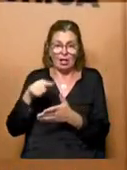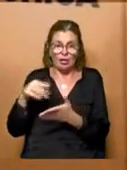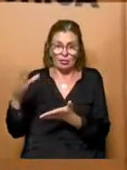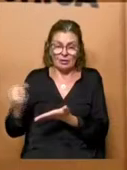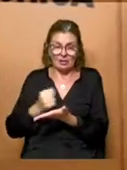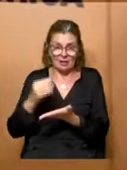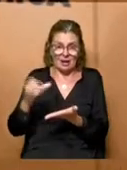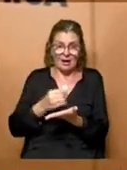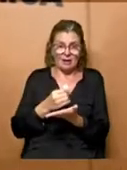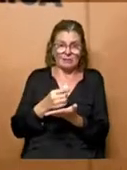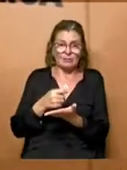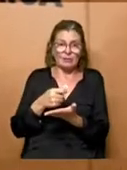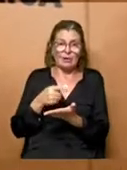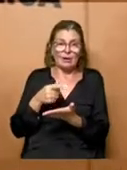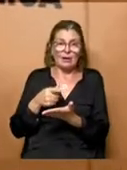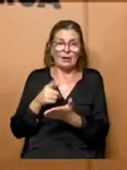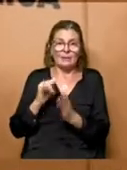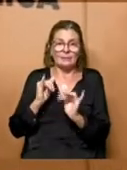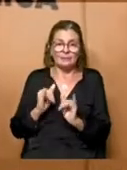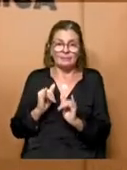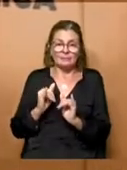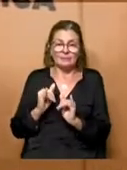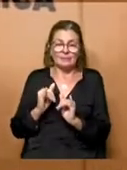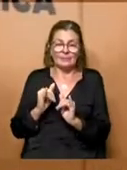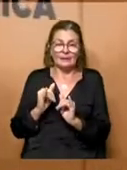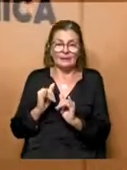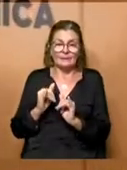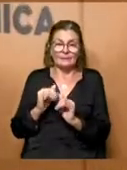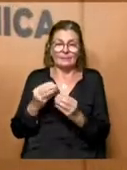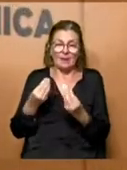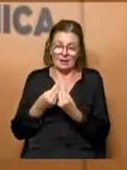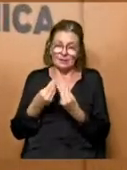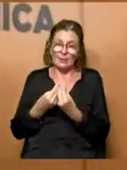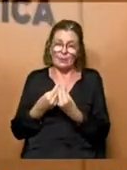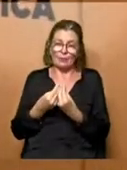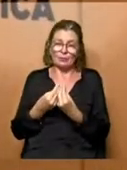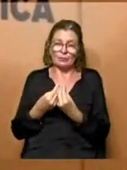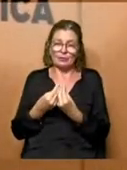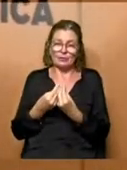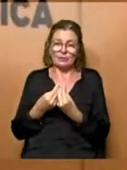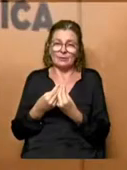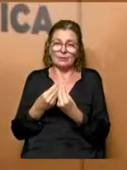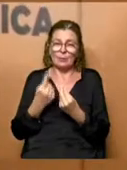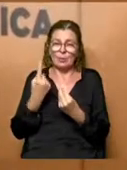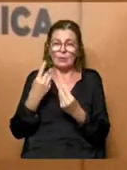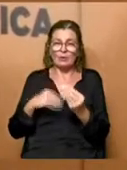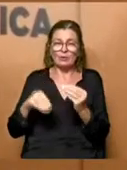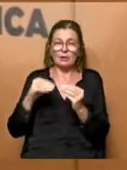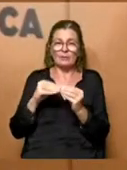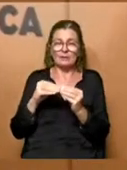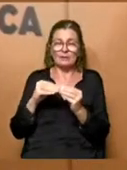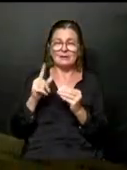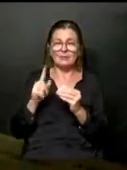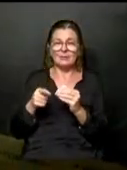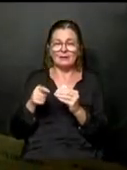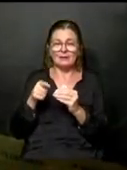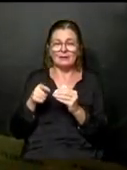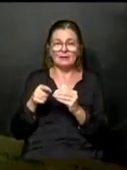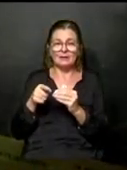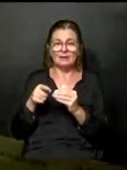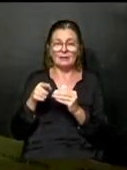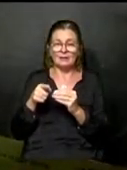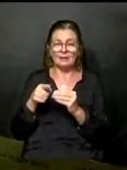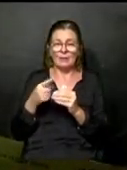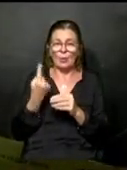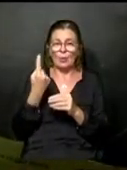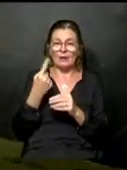a los grandes capitales, pero hay que tener mucho. Sí, una cosa más, la negativa a una de las grandes